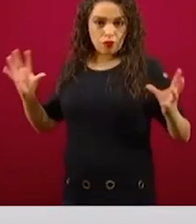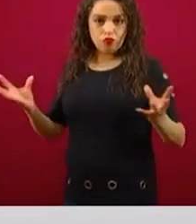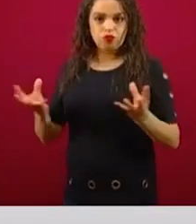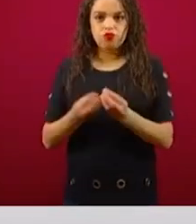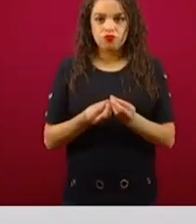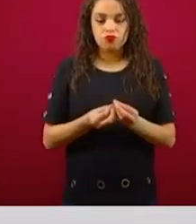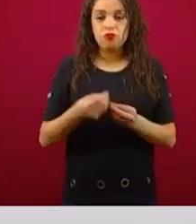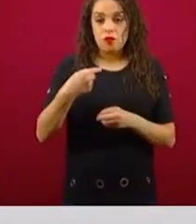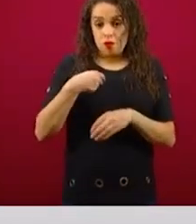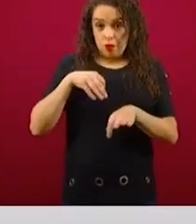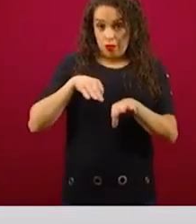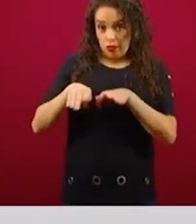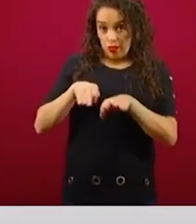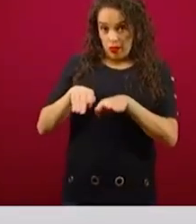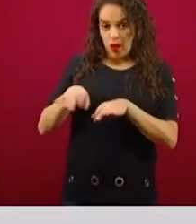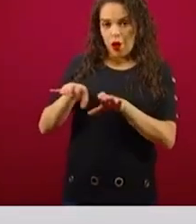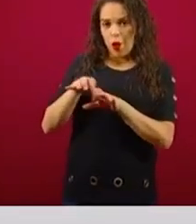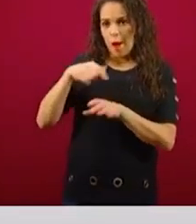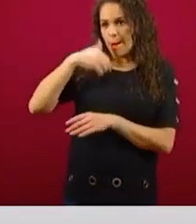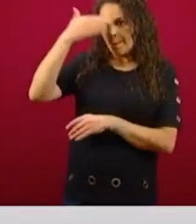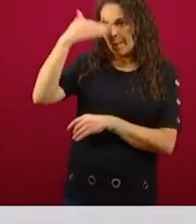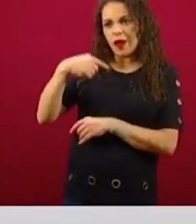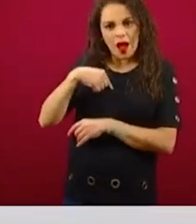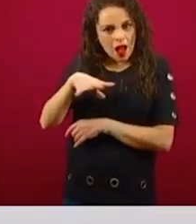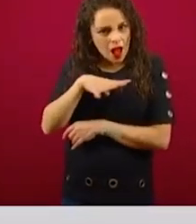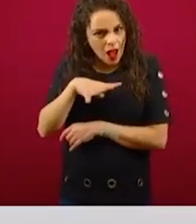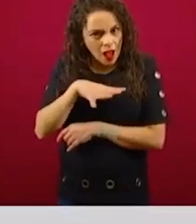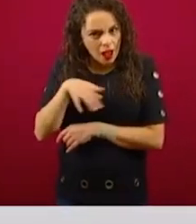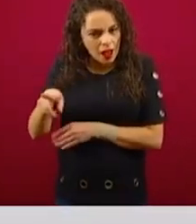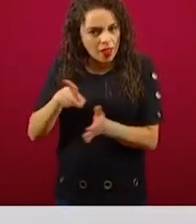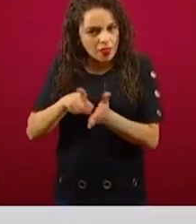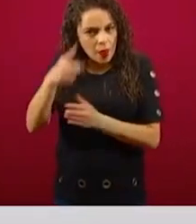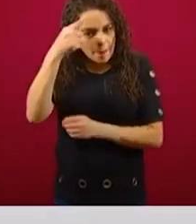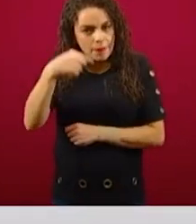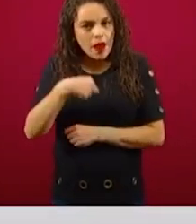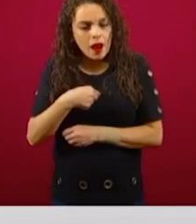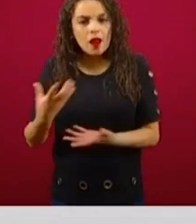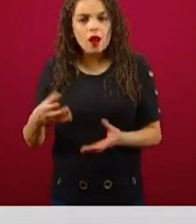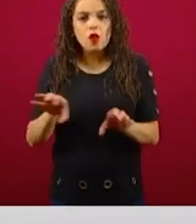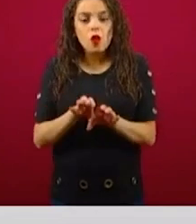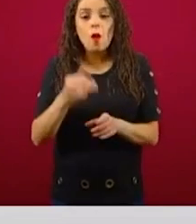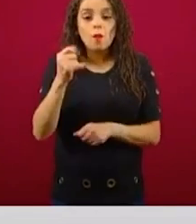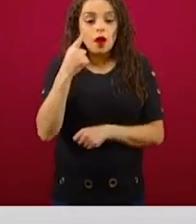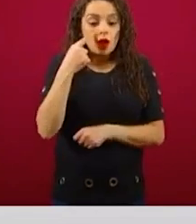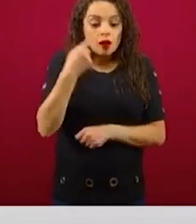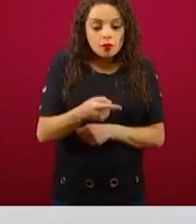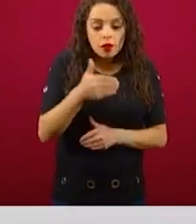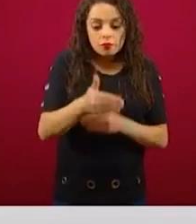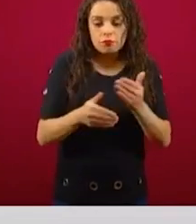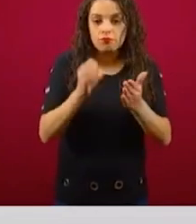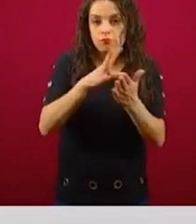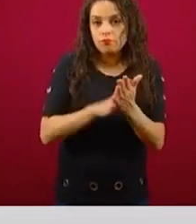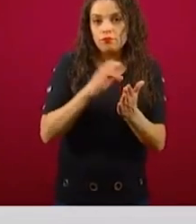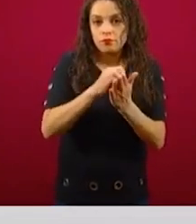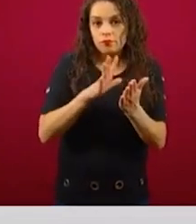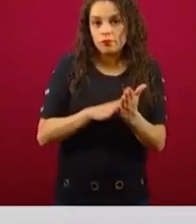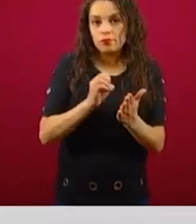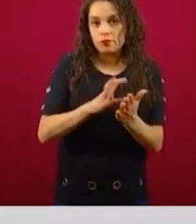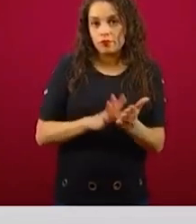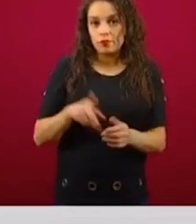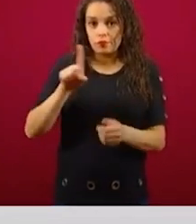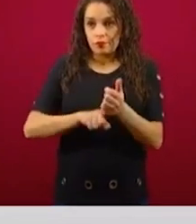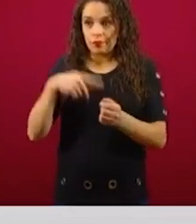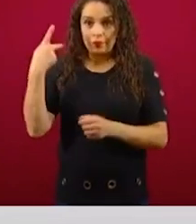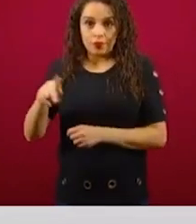saber yo como trabajador si lo tengo, si tengo derecho a esto y cómo ir monitoreando mi historia en el IMSS, mis registros en el IMSS? Entonces,